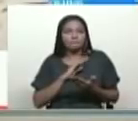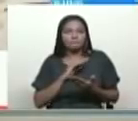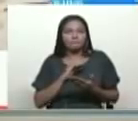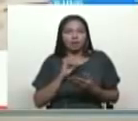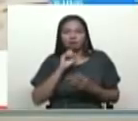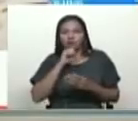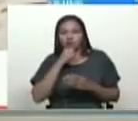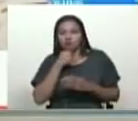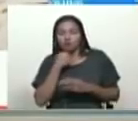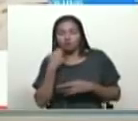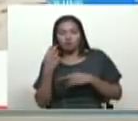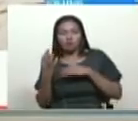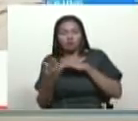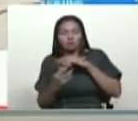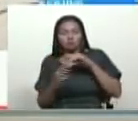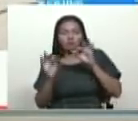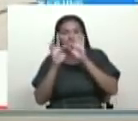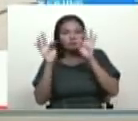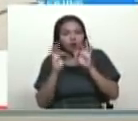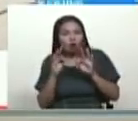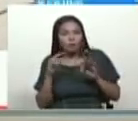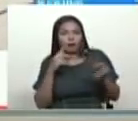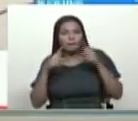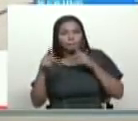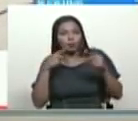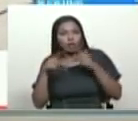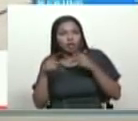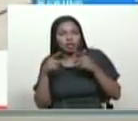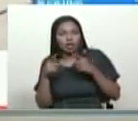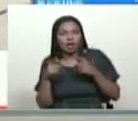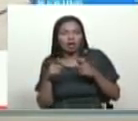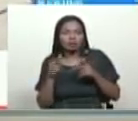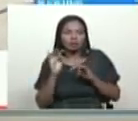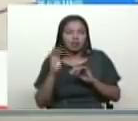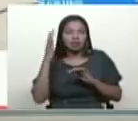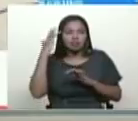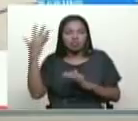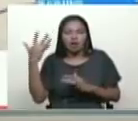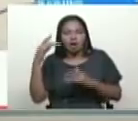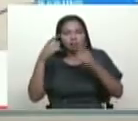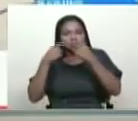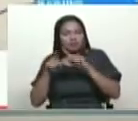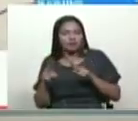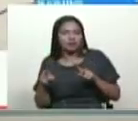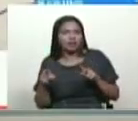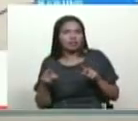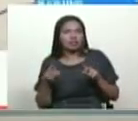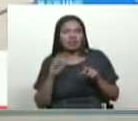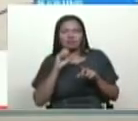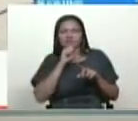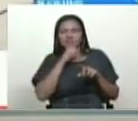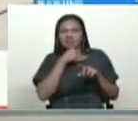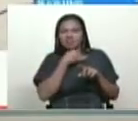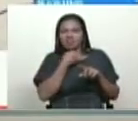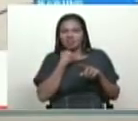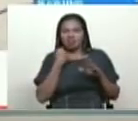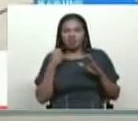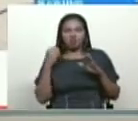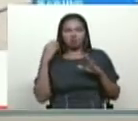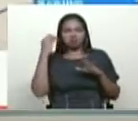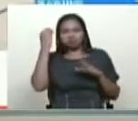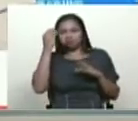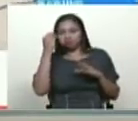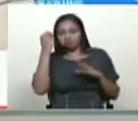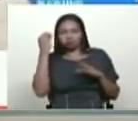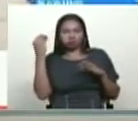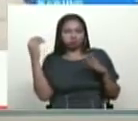modelos políticos, de los viejos modelos ideológicos, de los viejos modelos corrompidos